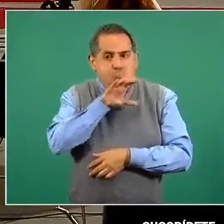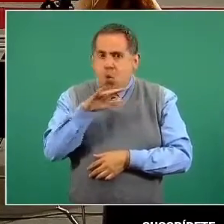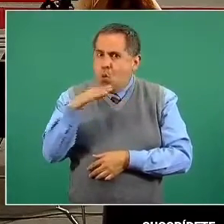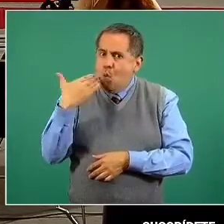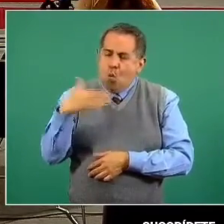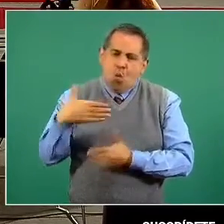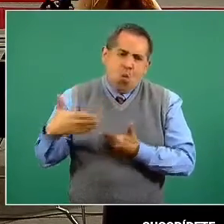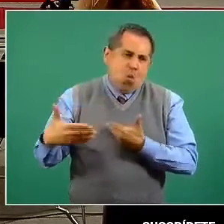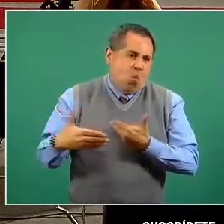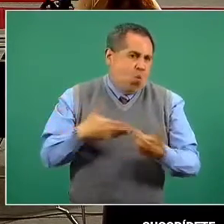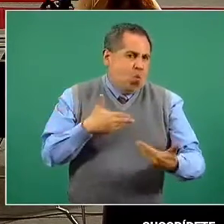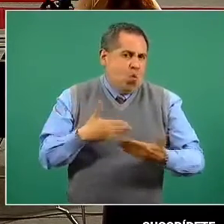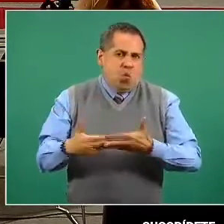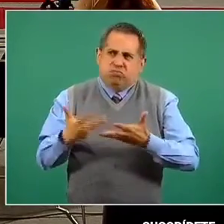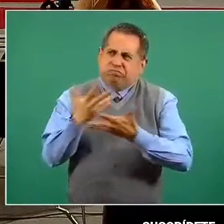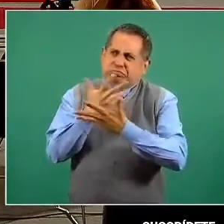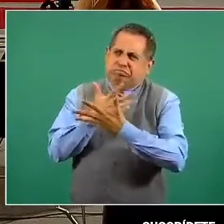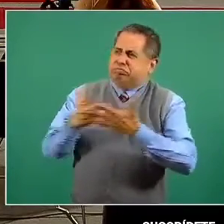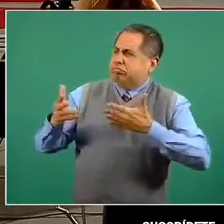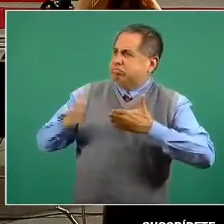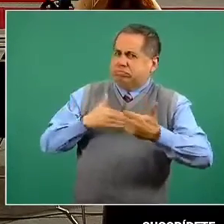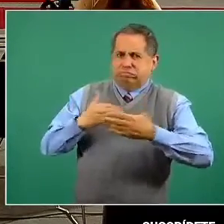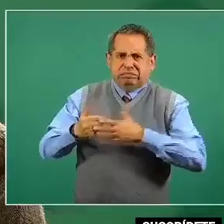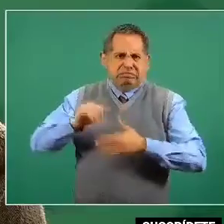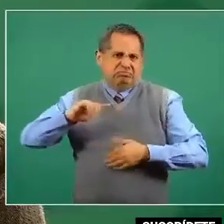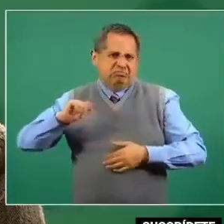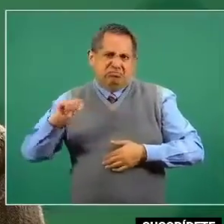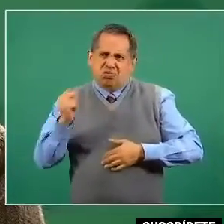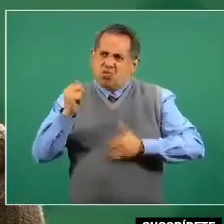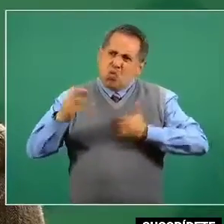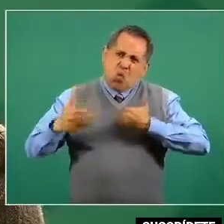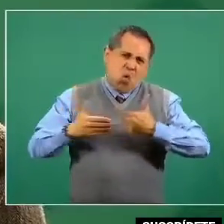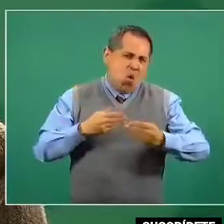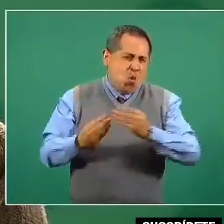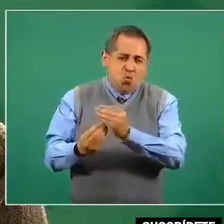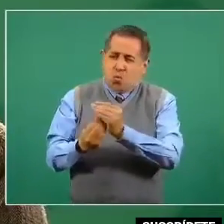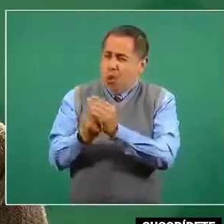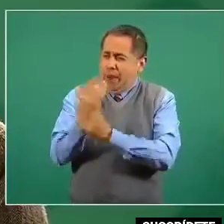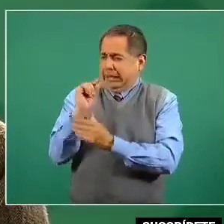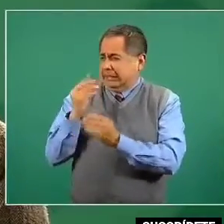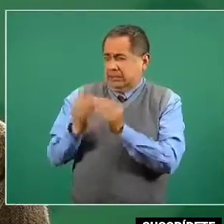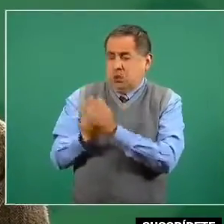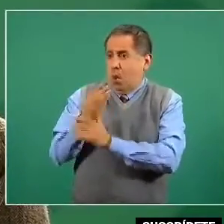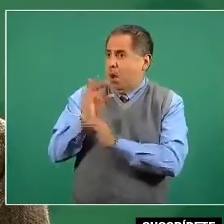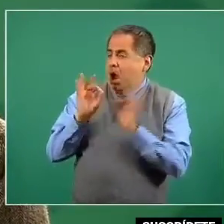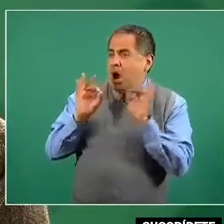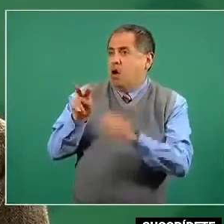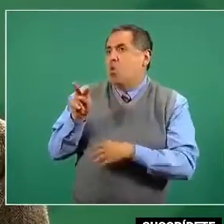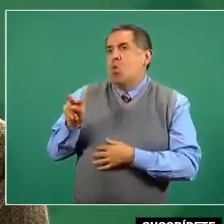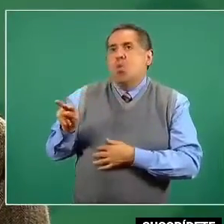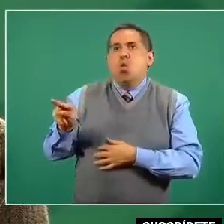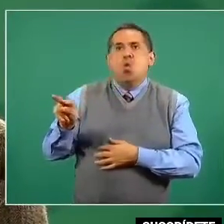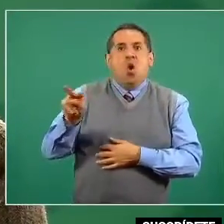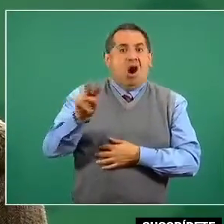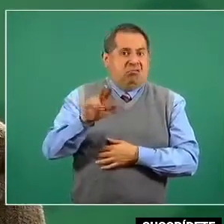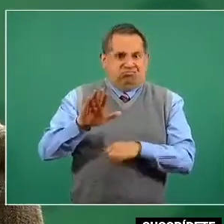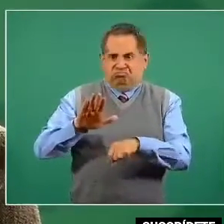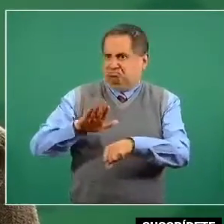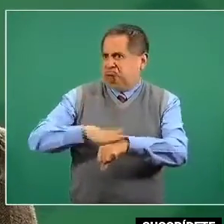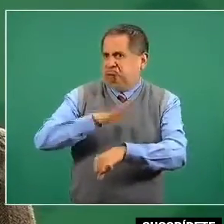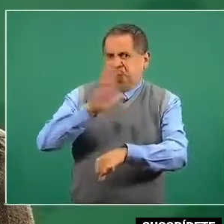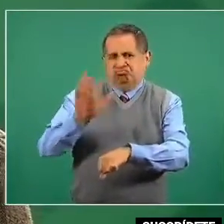primer nivel, de enorme capacidad tecnológica, nueva. Está muy nueva esta planta y cubre los